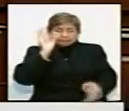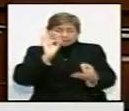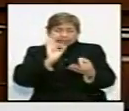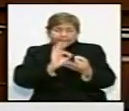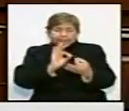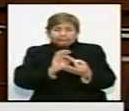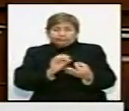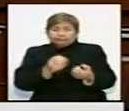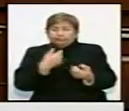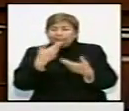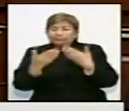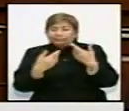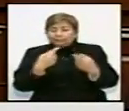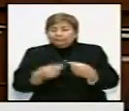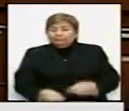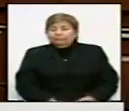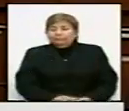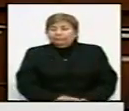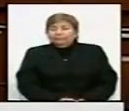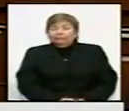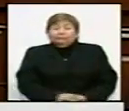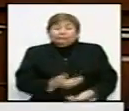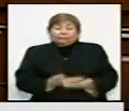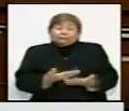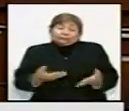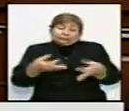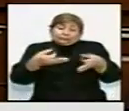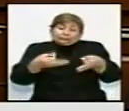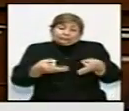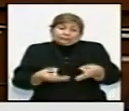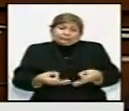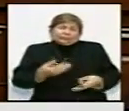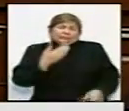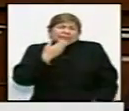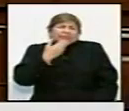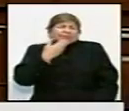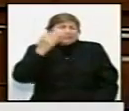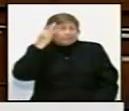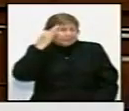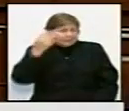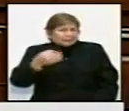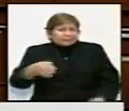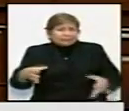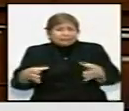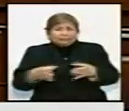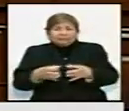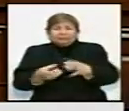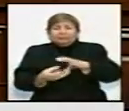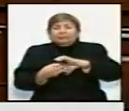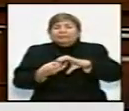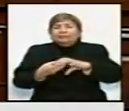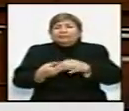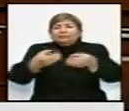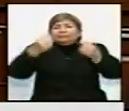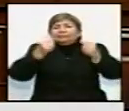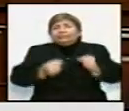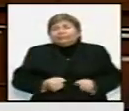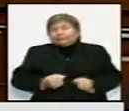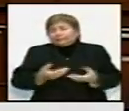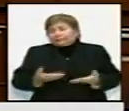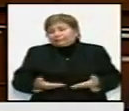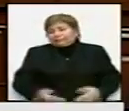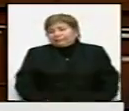perfectamente que lo que nos han venido a contar acá no son pues las realidades. ¿Quién se va a creer que el Consejo de Minería va a tomar una decisión como